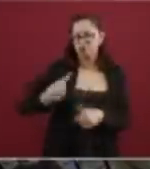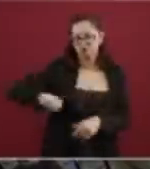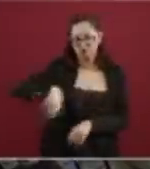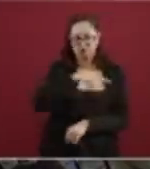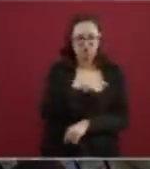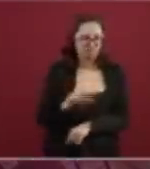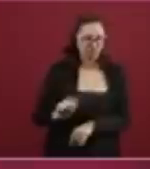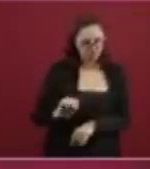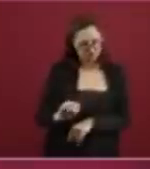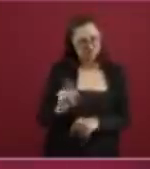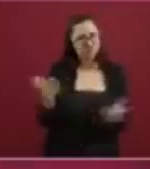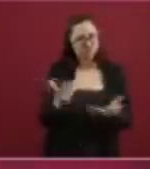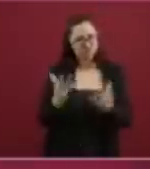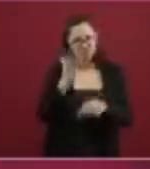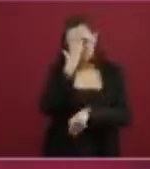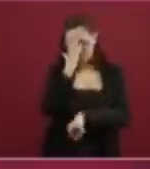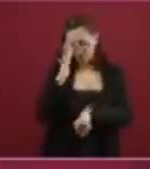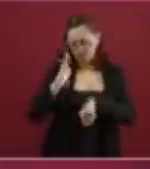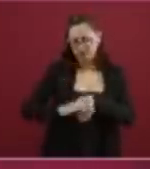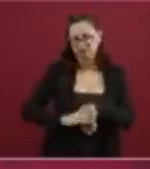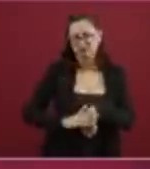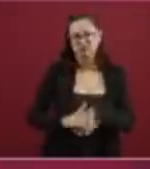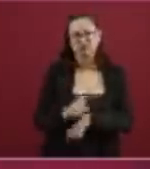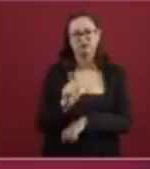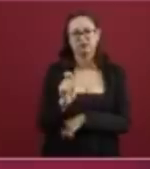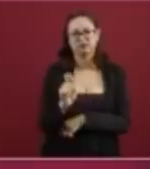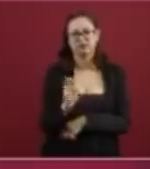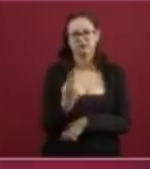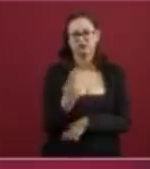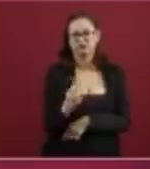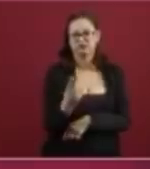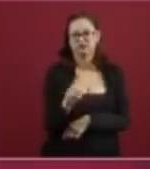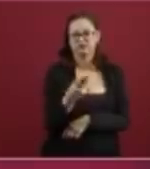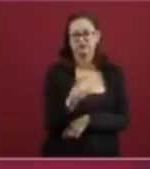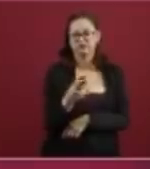Nos importa mucho el 20 de noviembre.